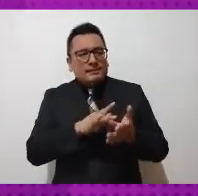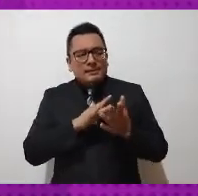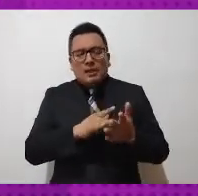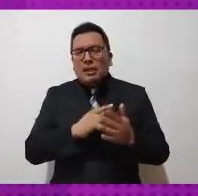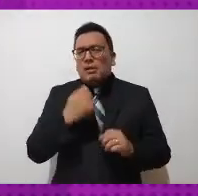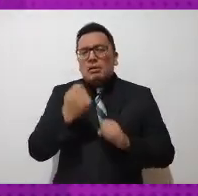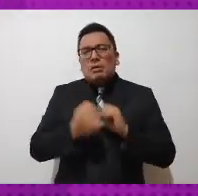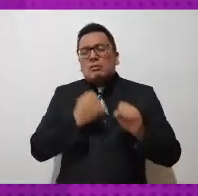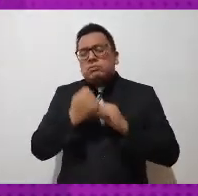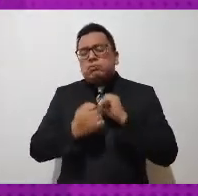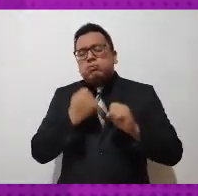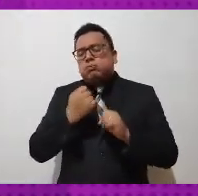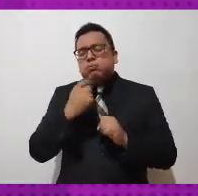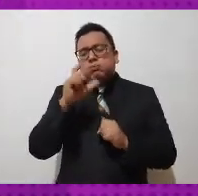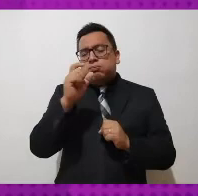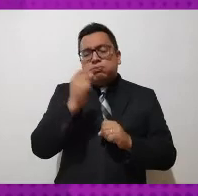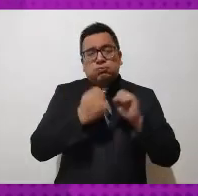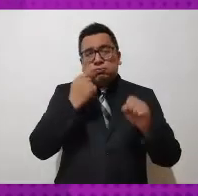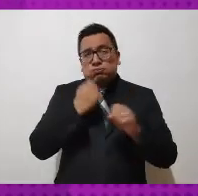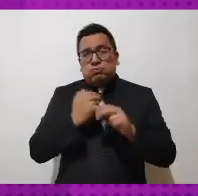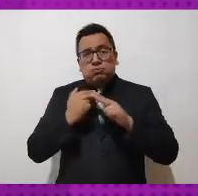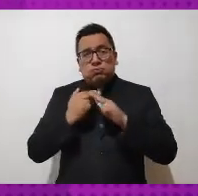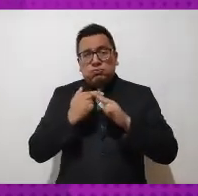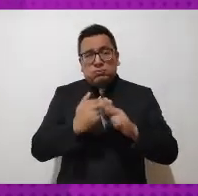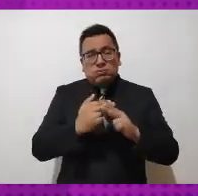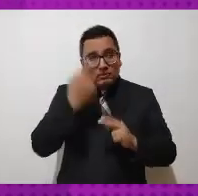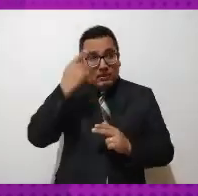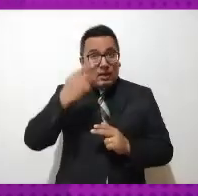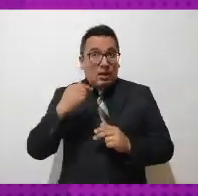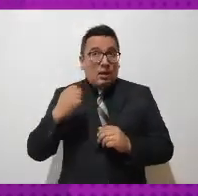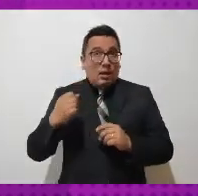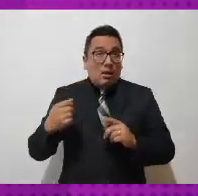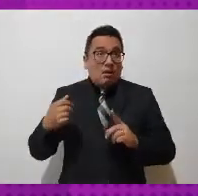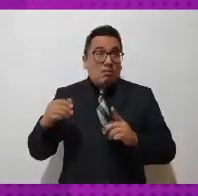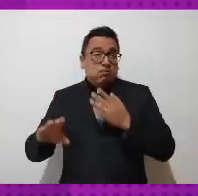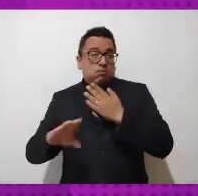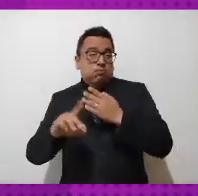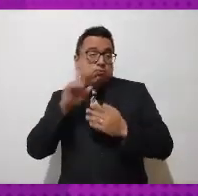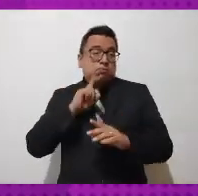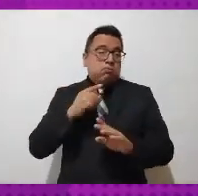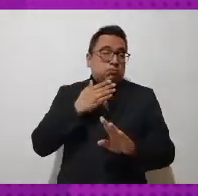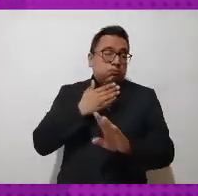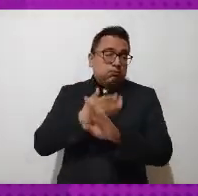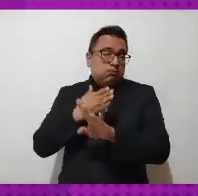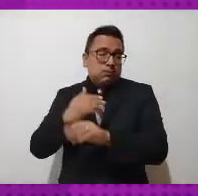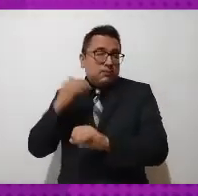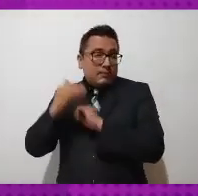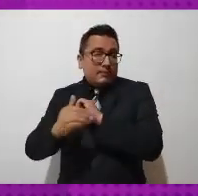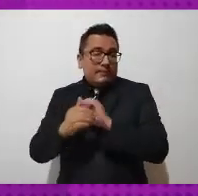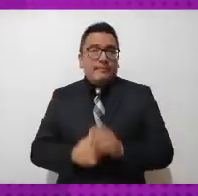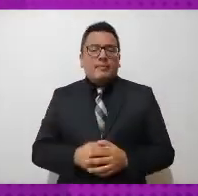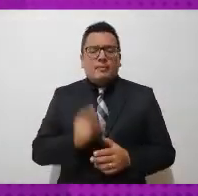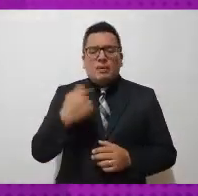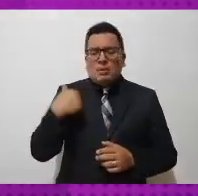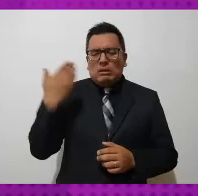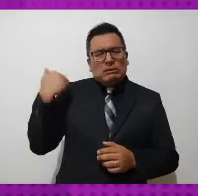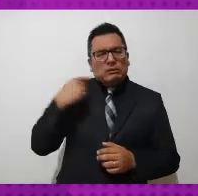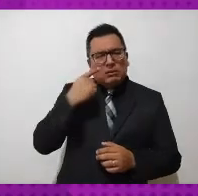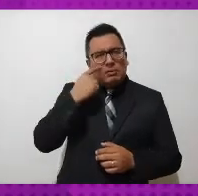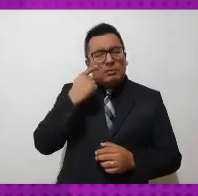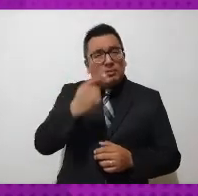más de 20 años. Y en estos últimos años, prácticamente del 2017 a la fecha, he visto